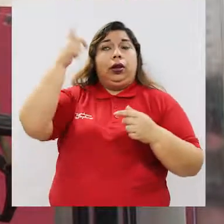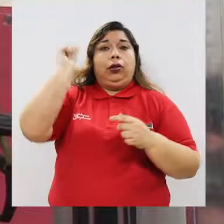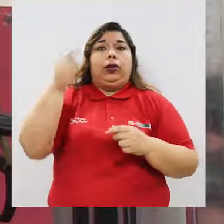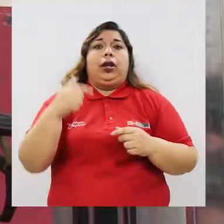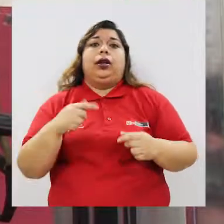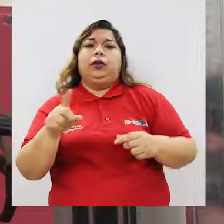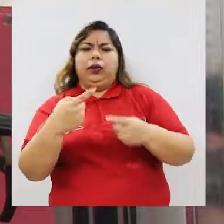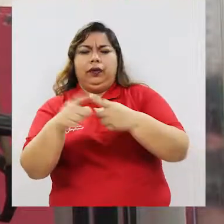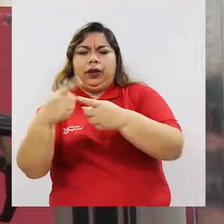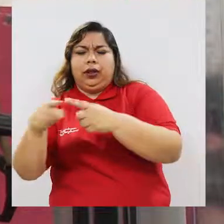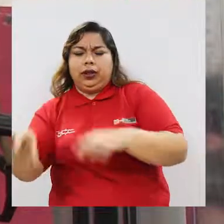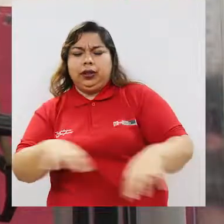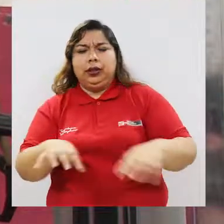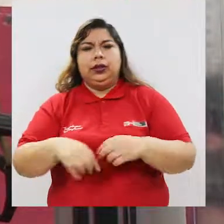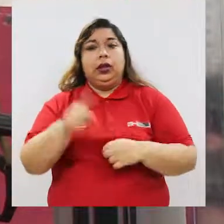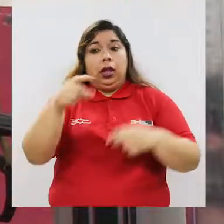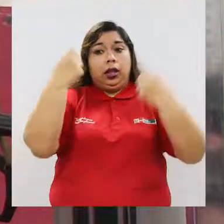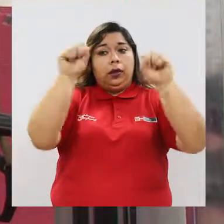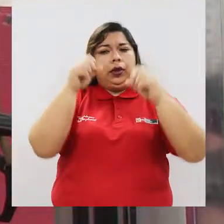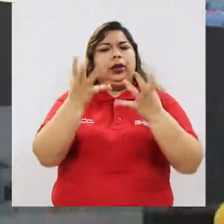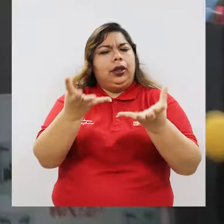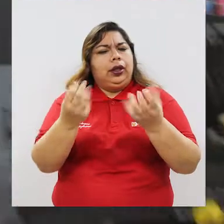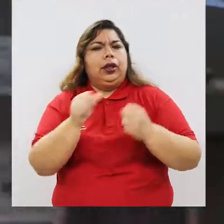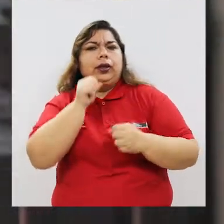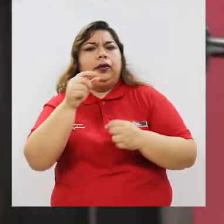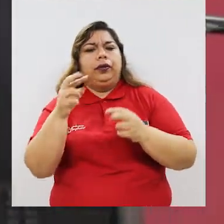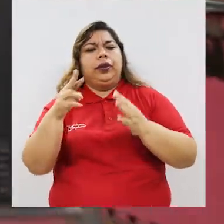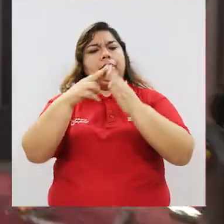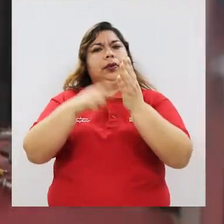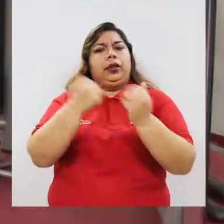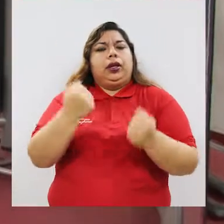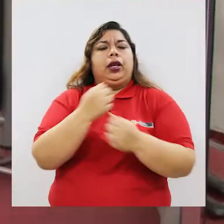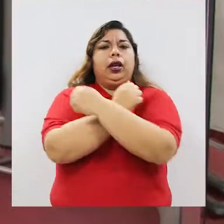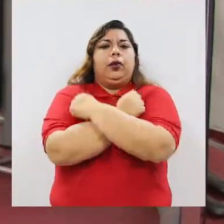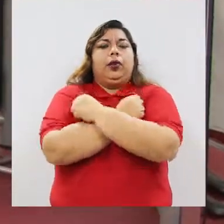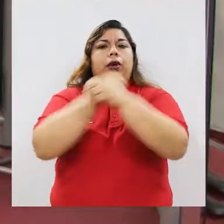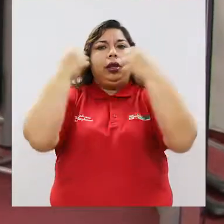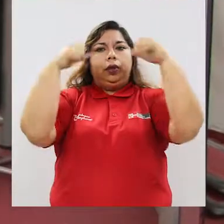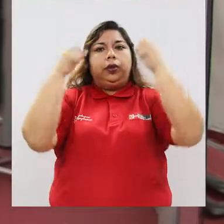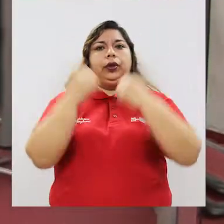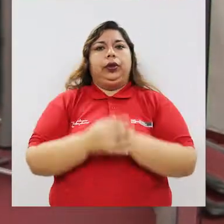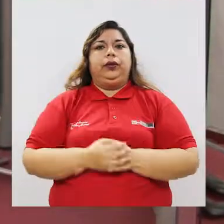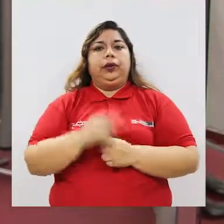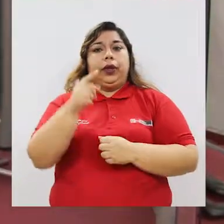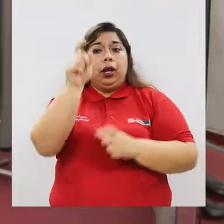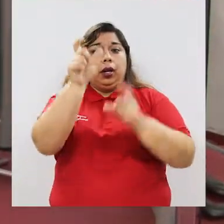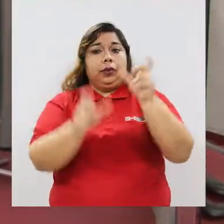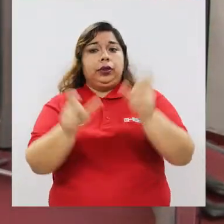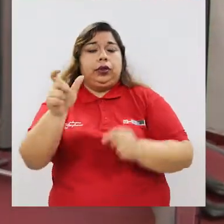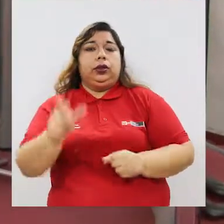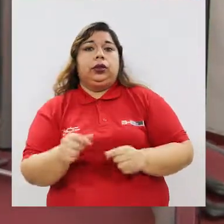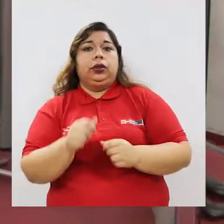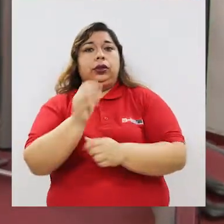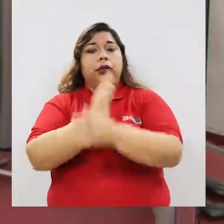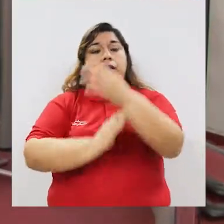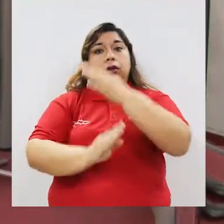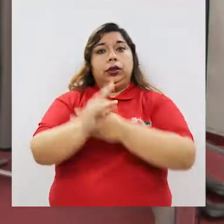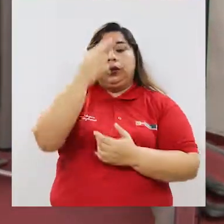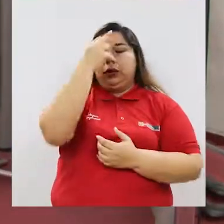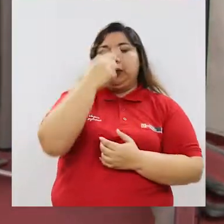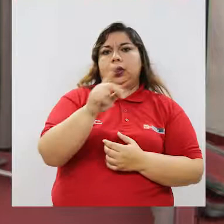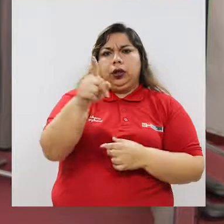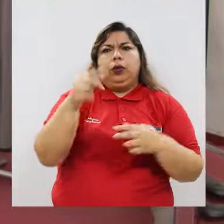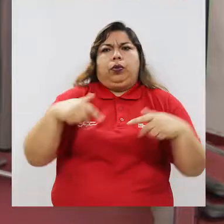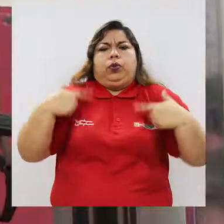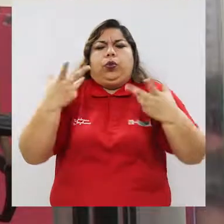ciertos objetivos. El deporte requiere de varias cosas, disciplina y amor al deporte. Las personas con discapacidad visual